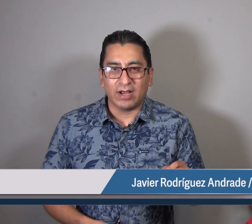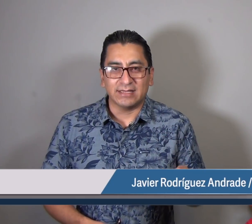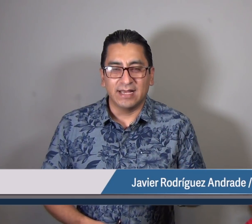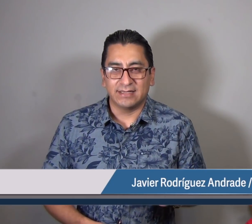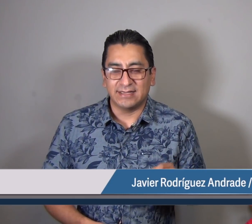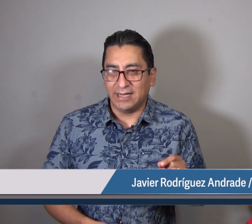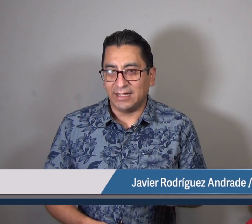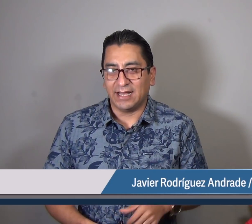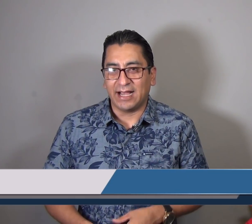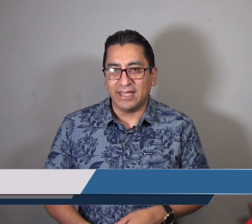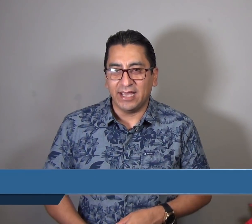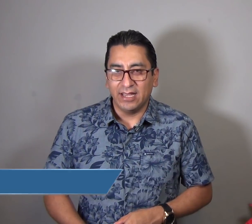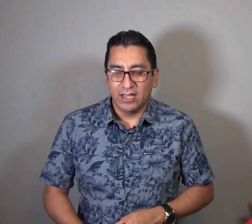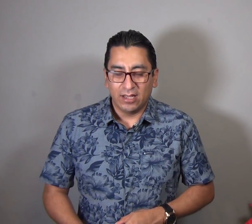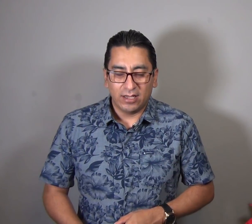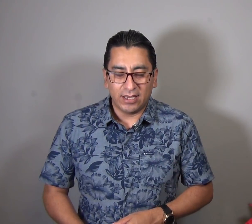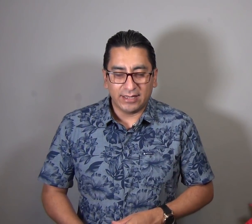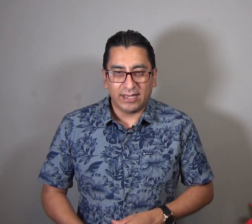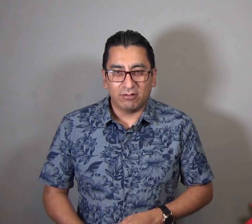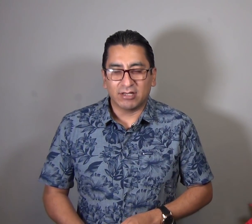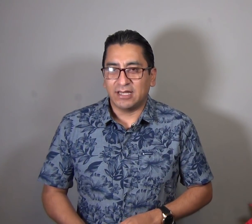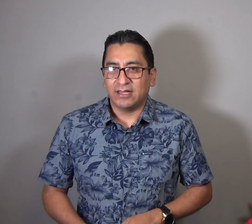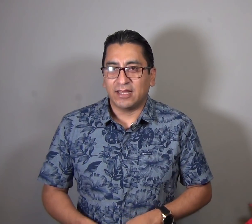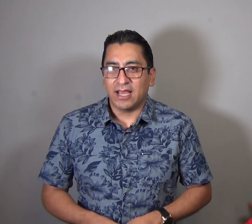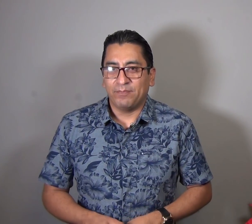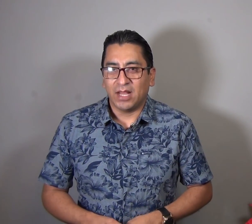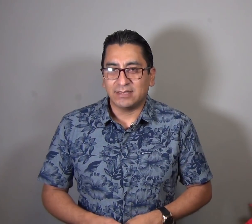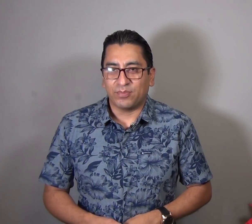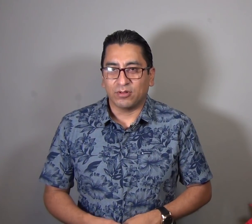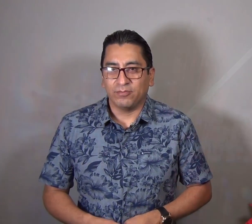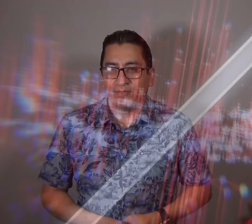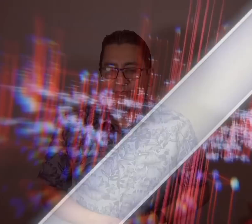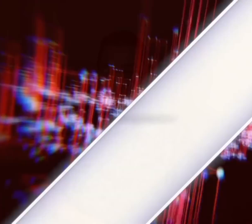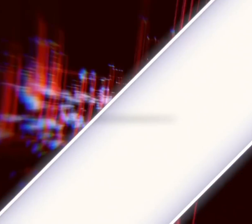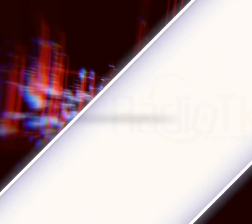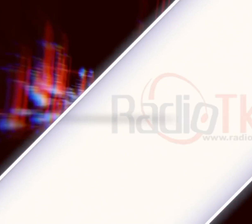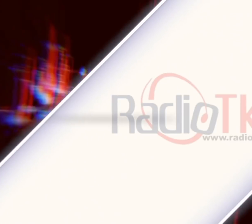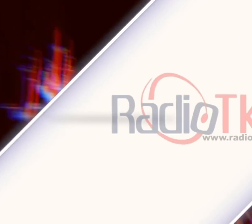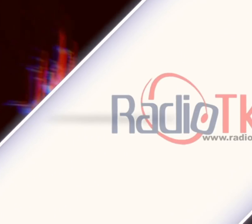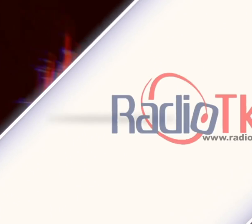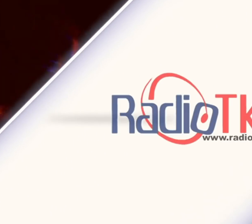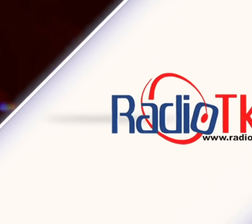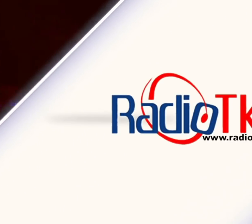cubrebocas si salen a la calle y que tengan un excelente día hasta pronto